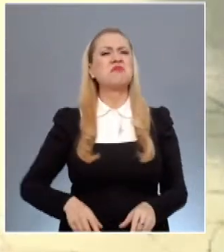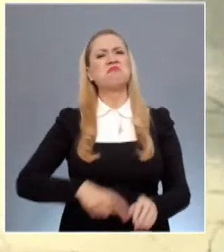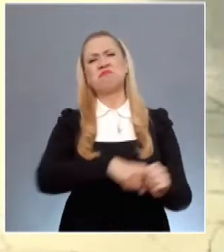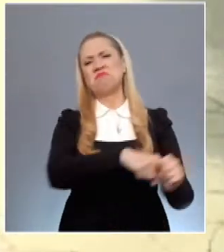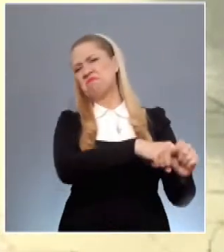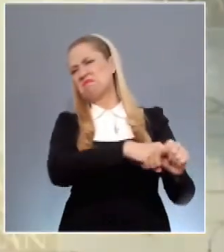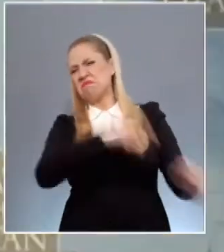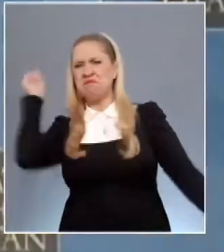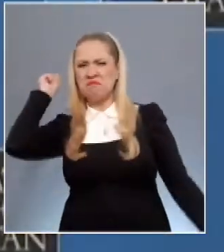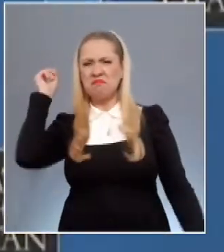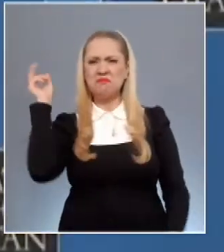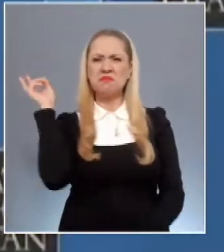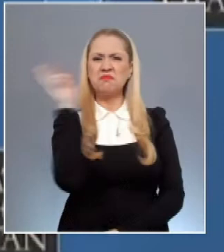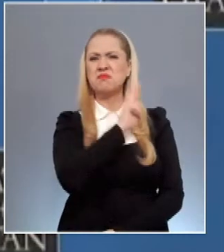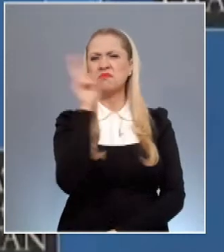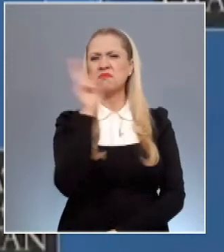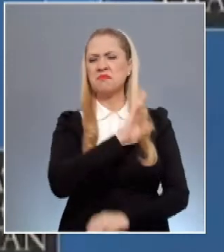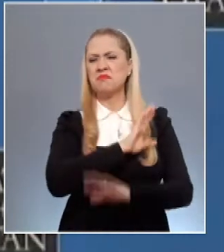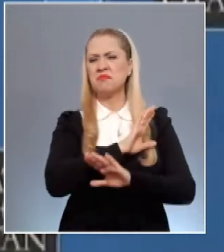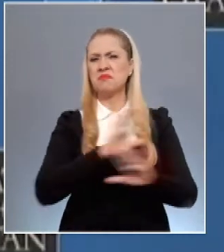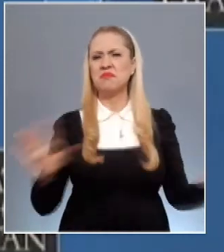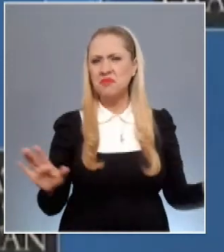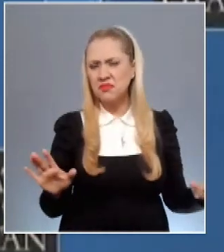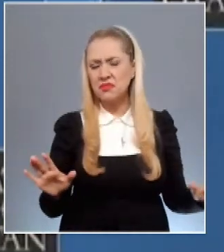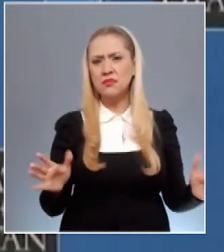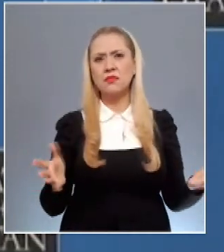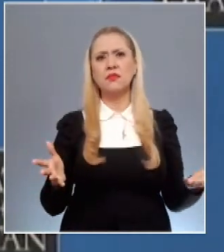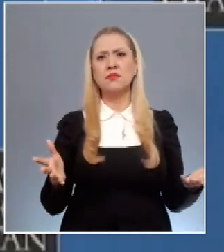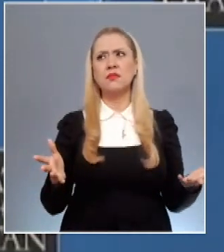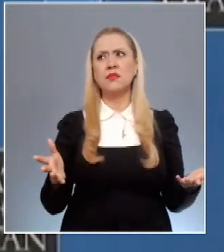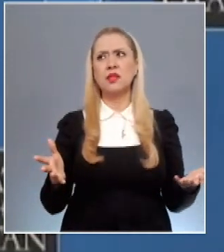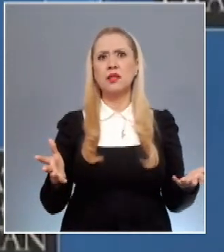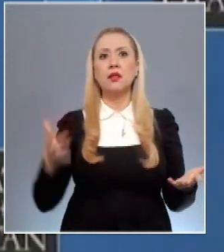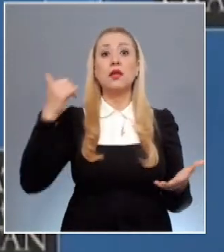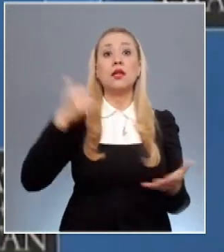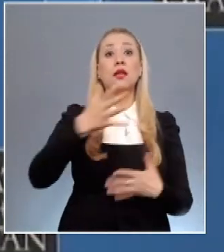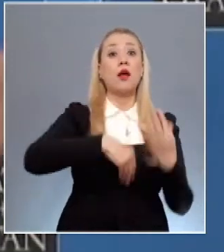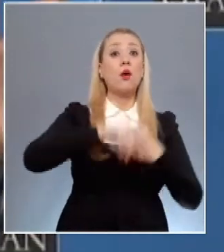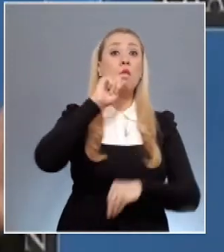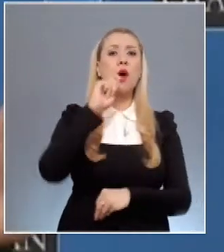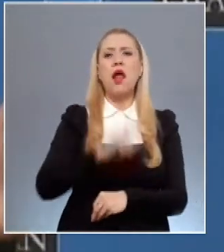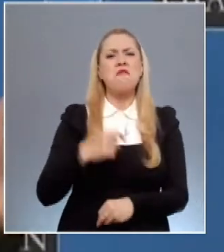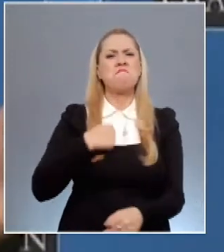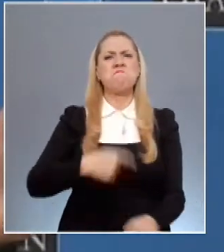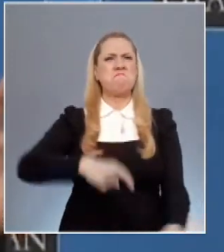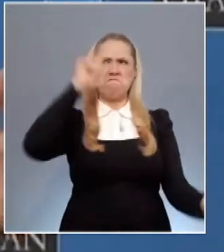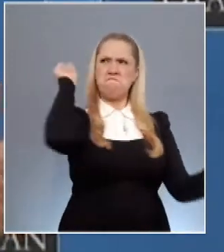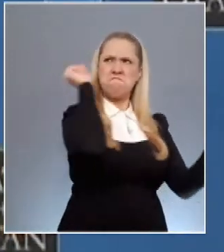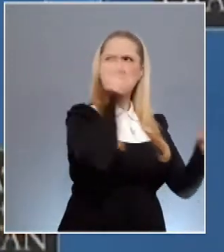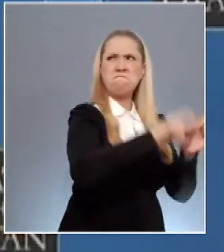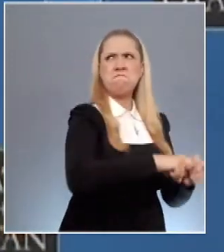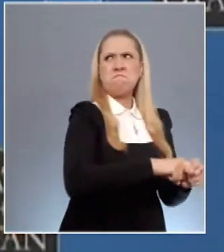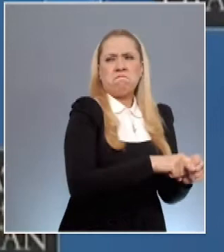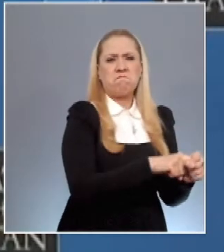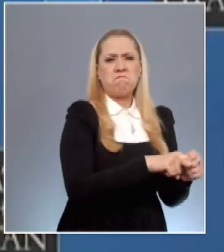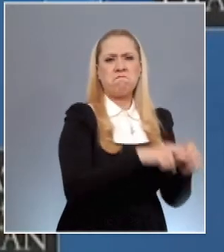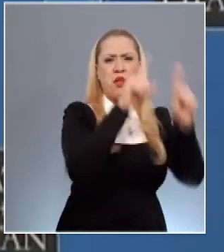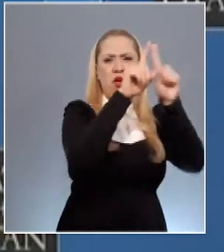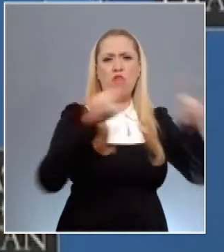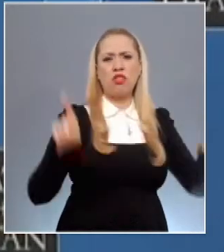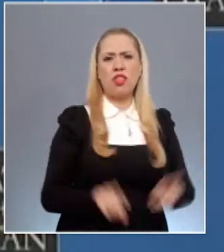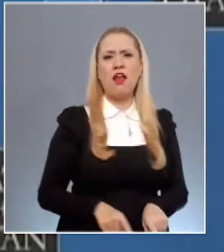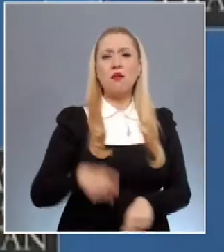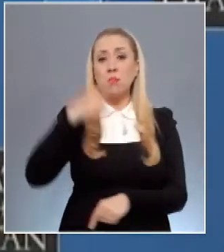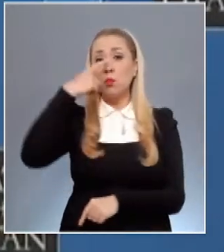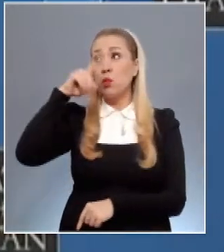esté en el poder. El secretario general de la OTAN, Jens Stoltenberg, acusó a Vladimir Putin de provocar la más seria escalada